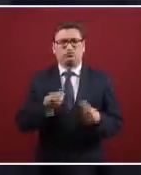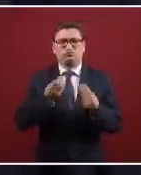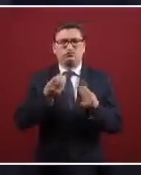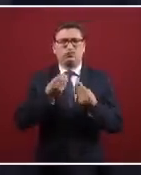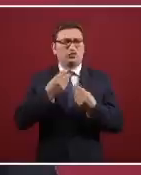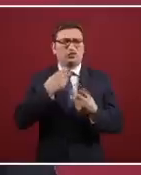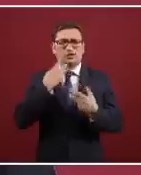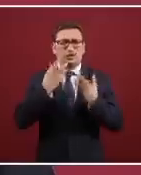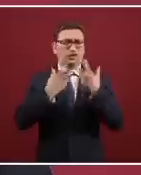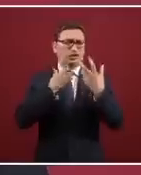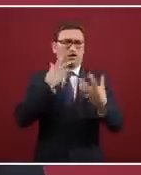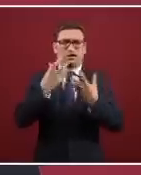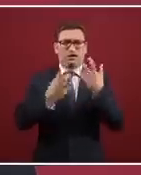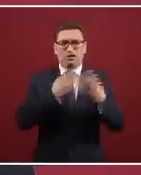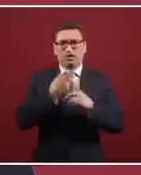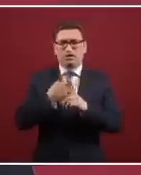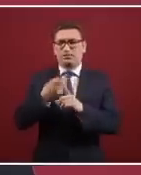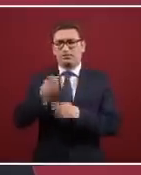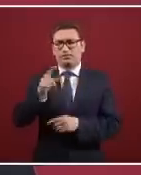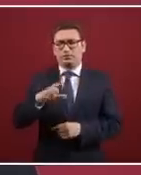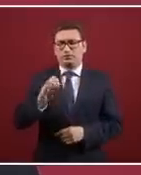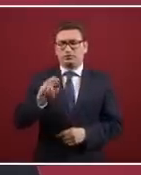ruido con lo del CONACYT?